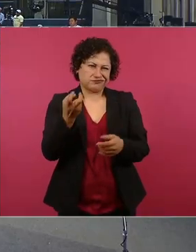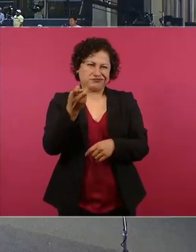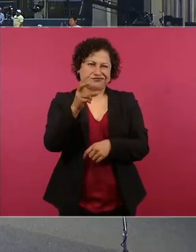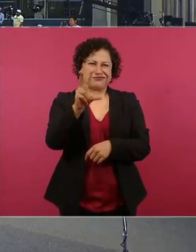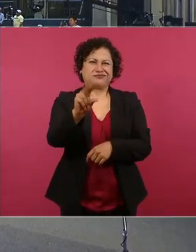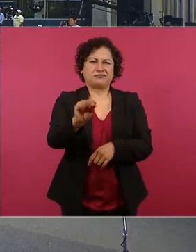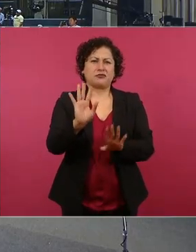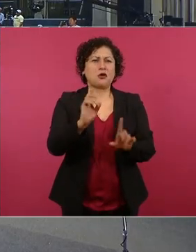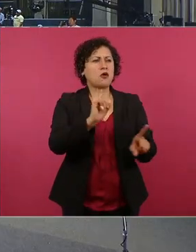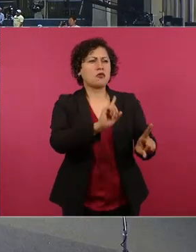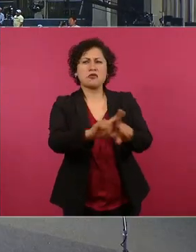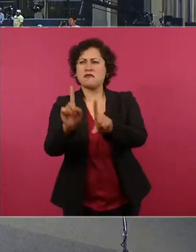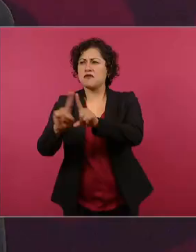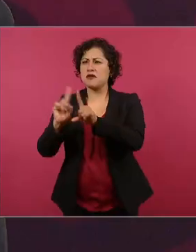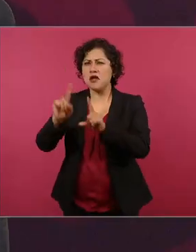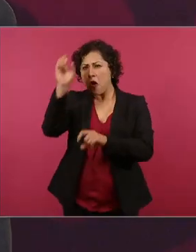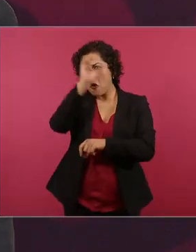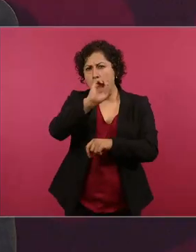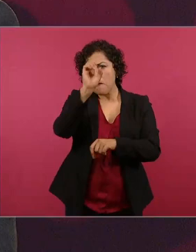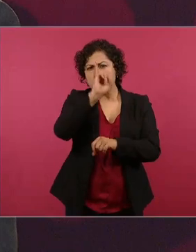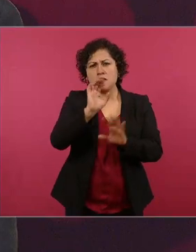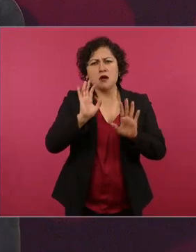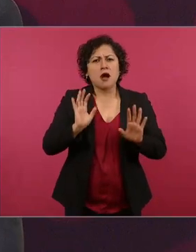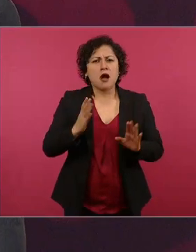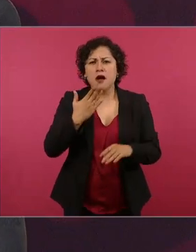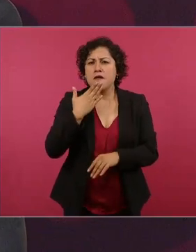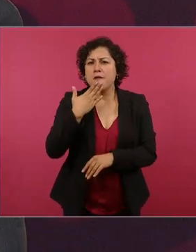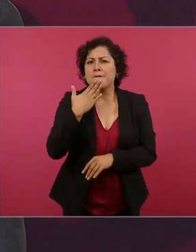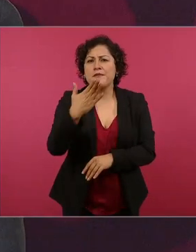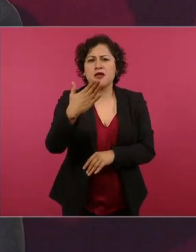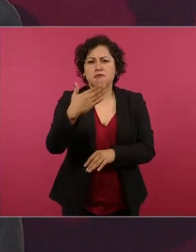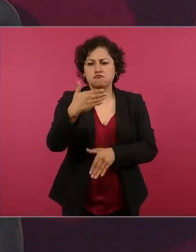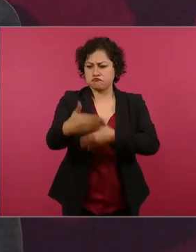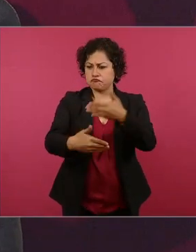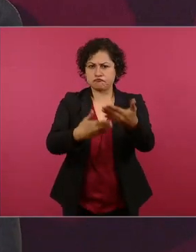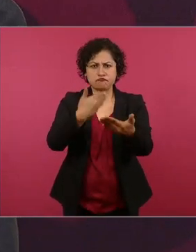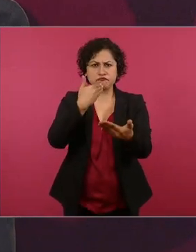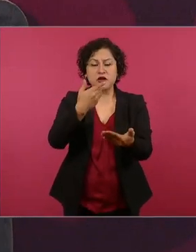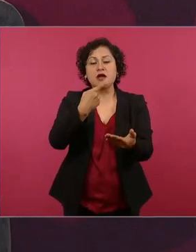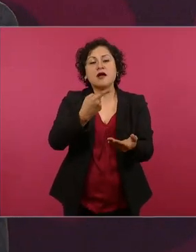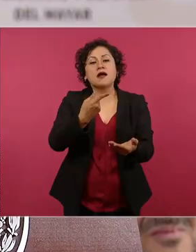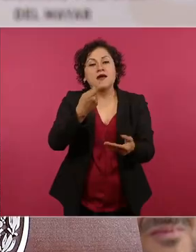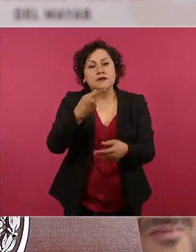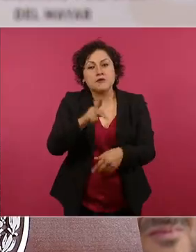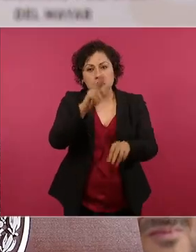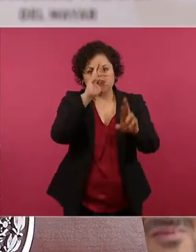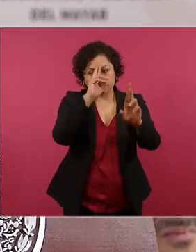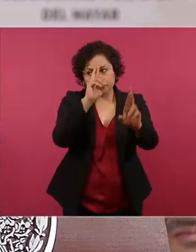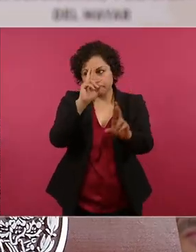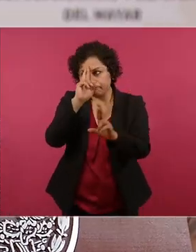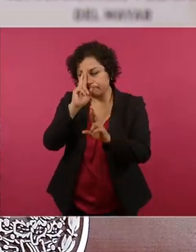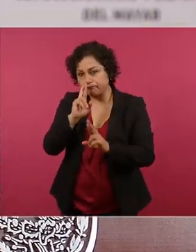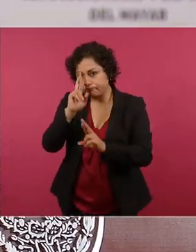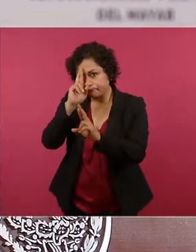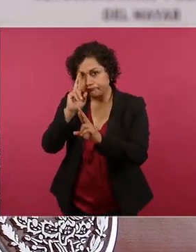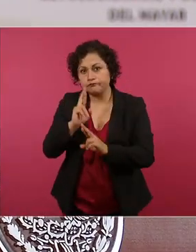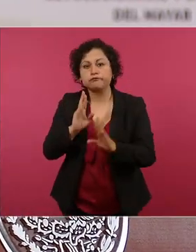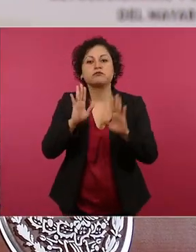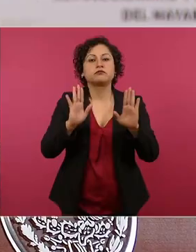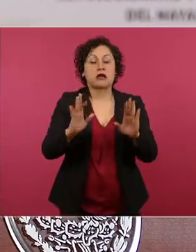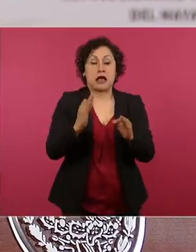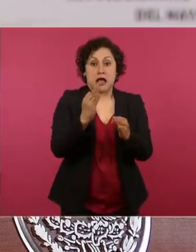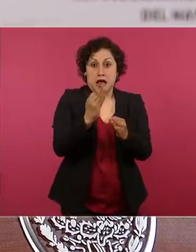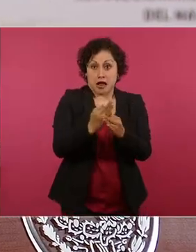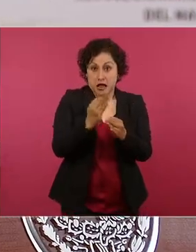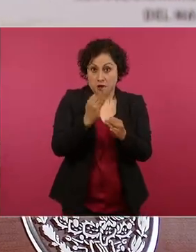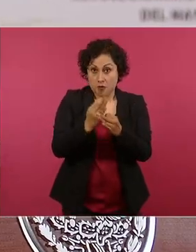También para los jóvenes y los simpatizantes con la transformación, decirles: no